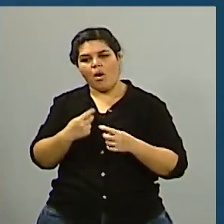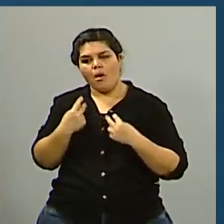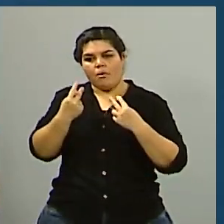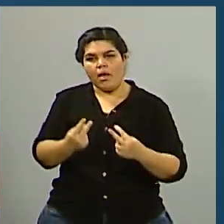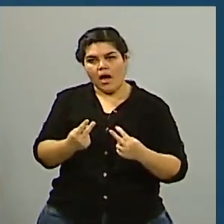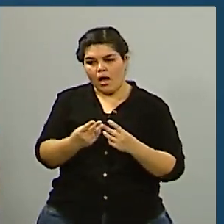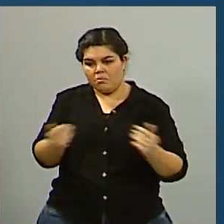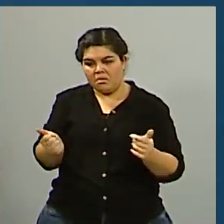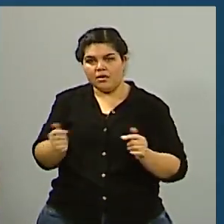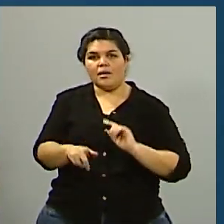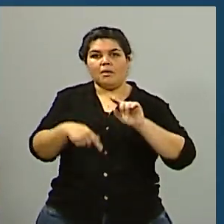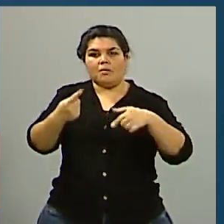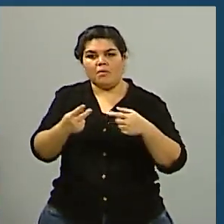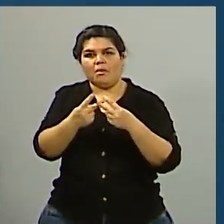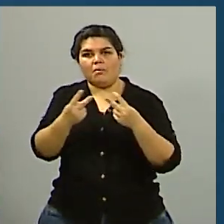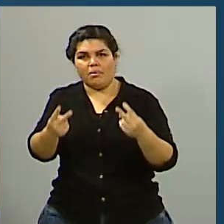un trabajo